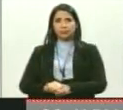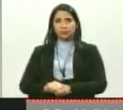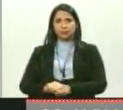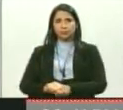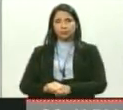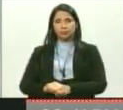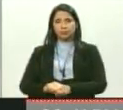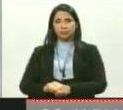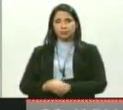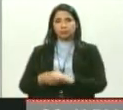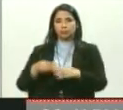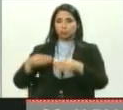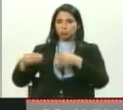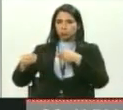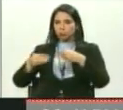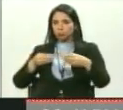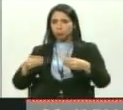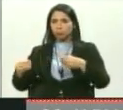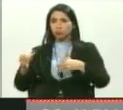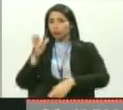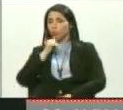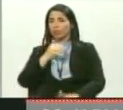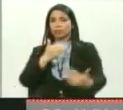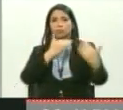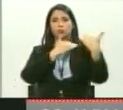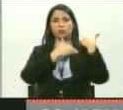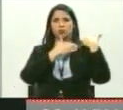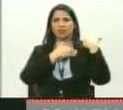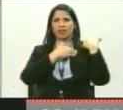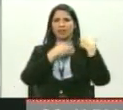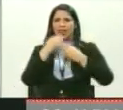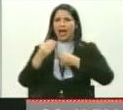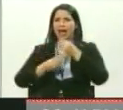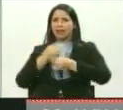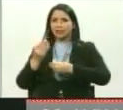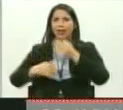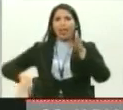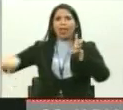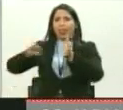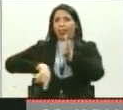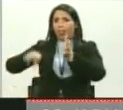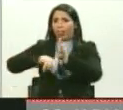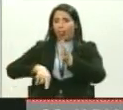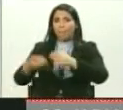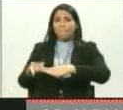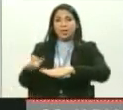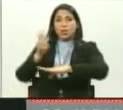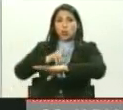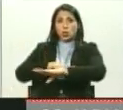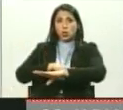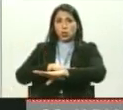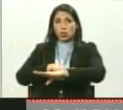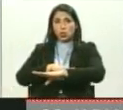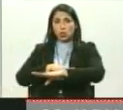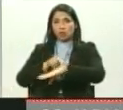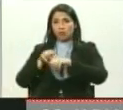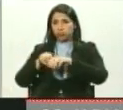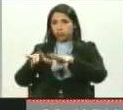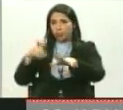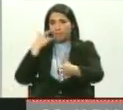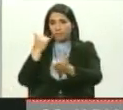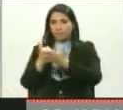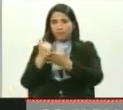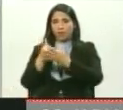una flexibilización irresponsable va a llevar a un rebrote que es peor que los brotes que se han visto